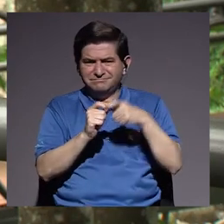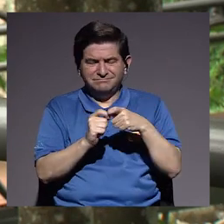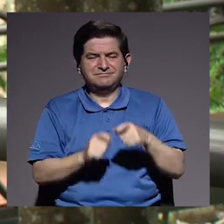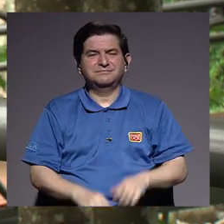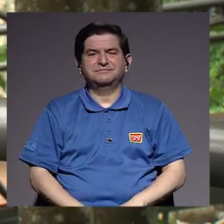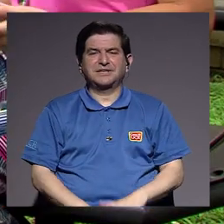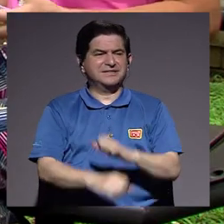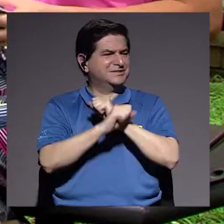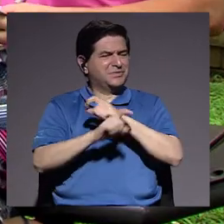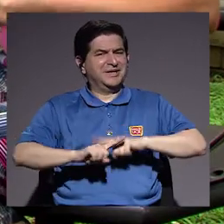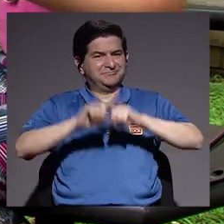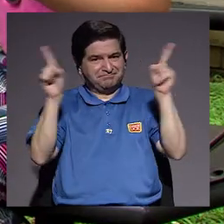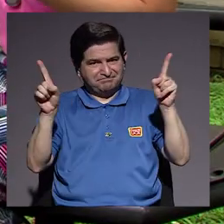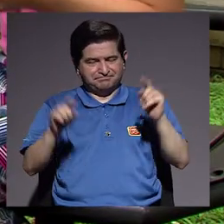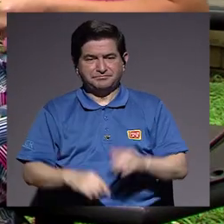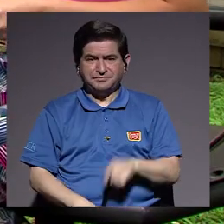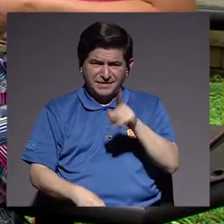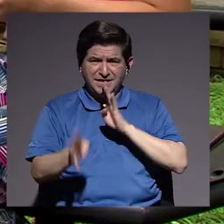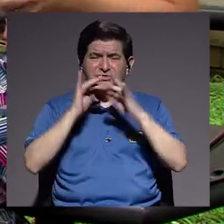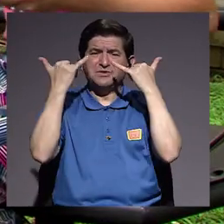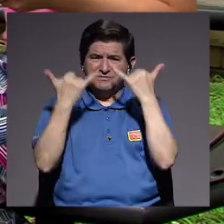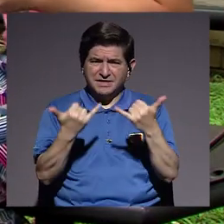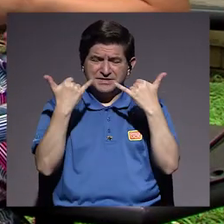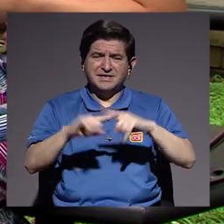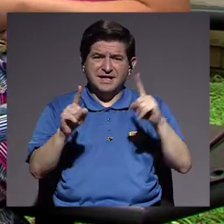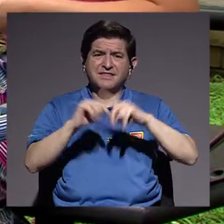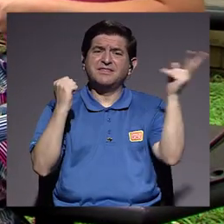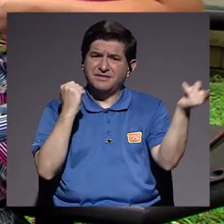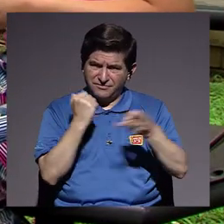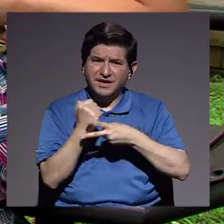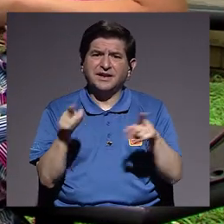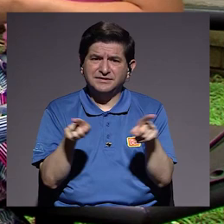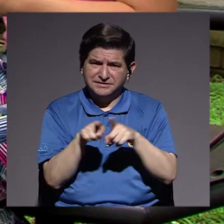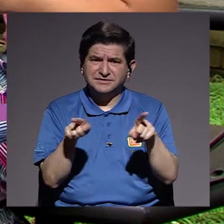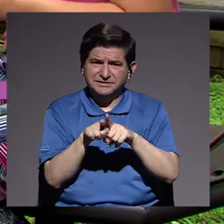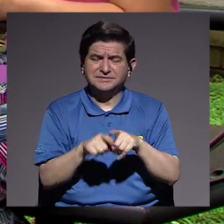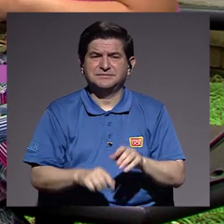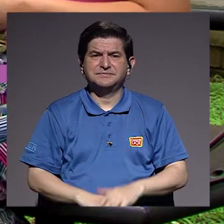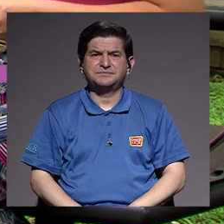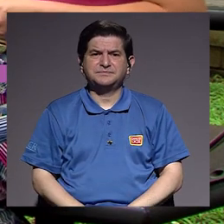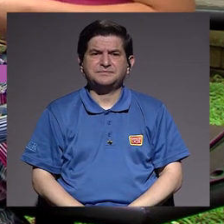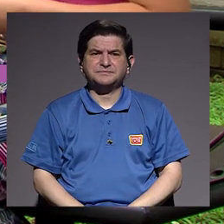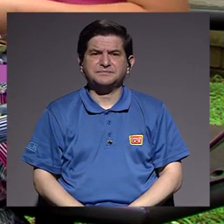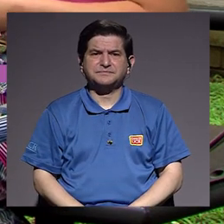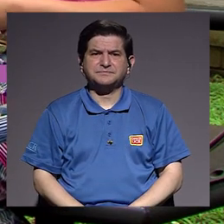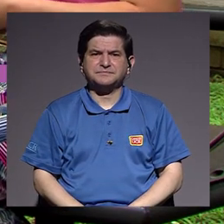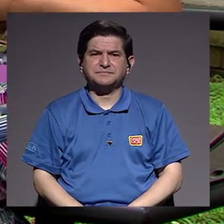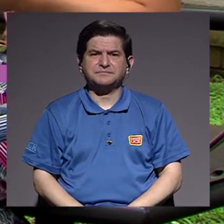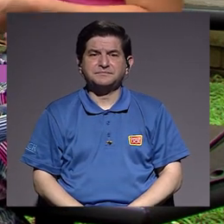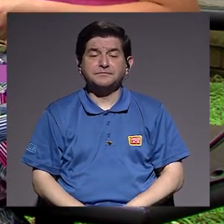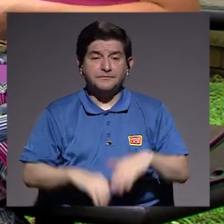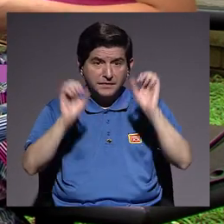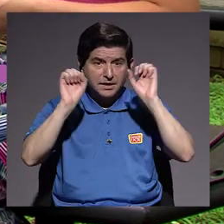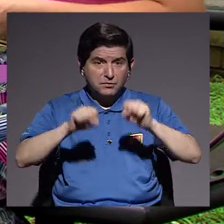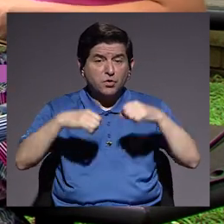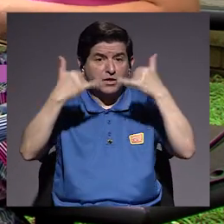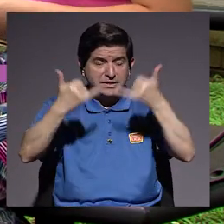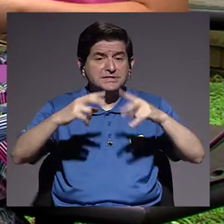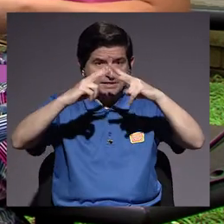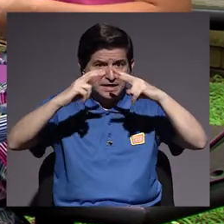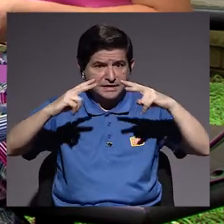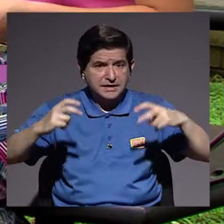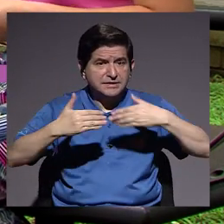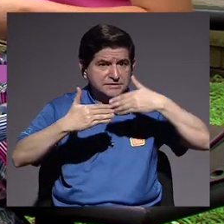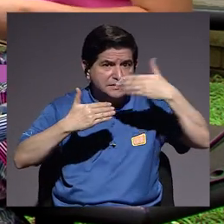y las seguridades. Sí, eso se ha hablado, digamos, claro. En otras ocasiones también, en otros programas en el canal. Se ha analizado, ¿verdad?